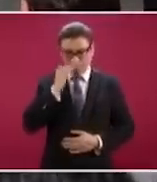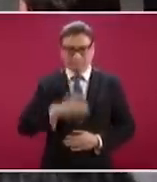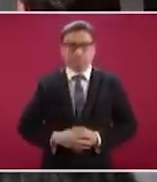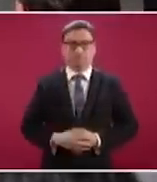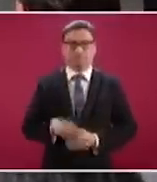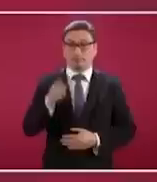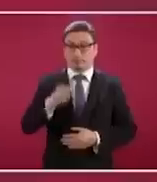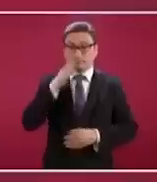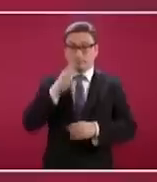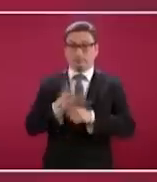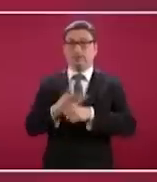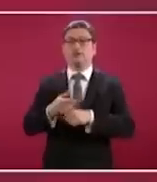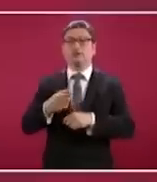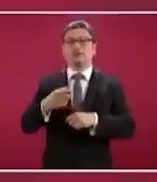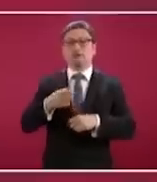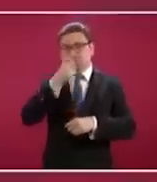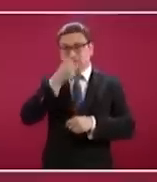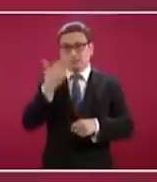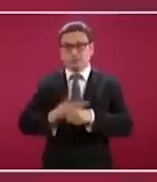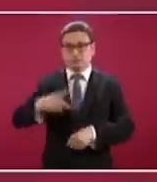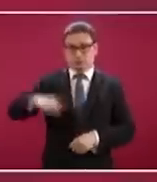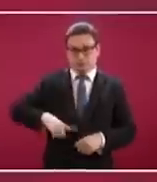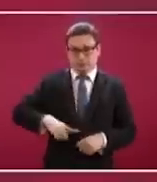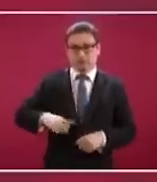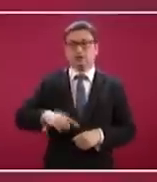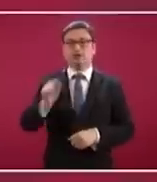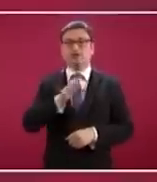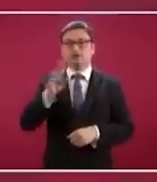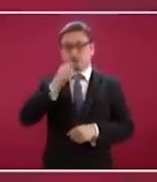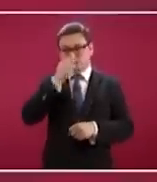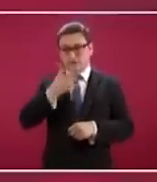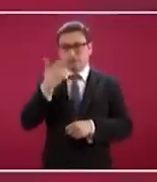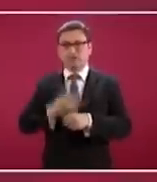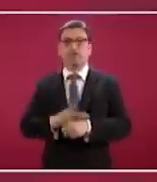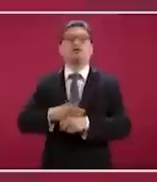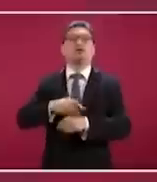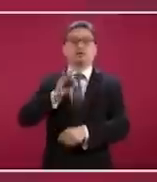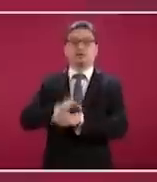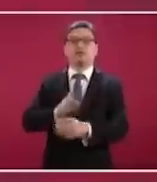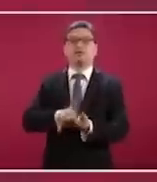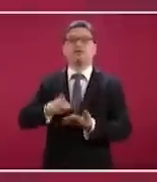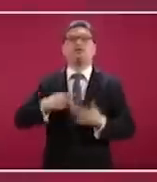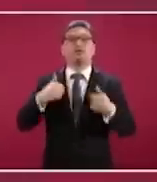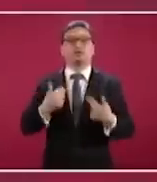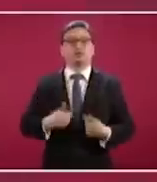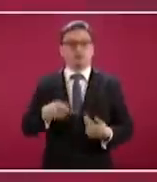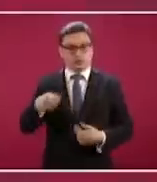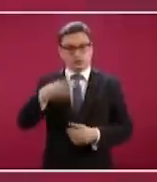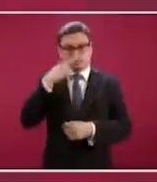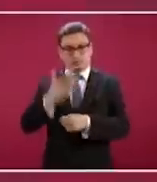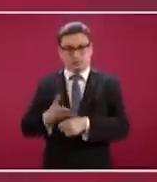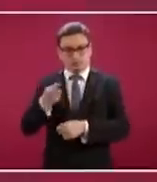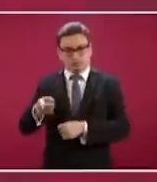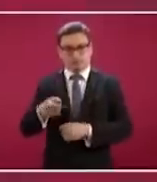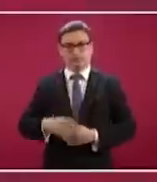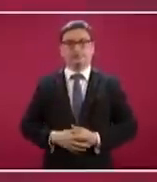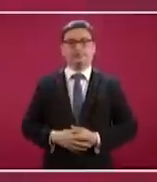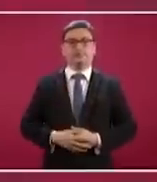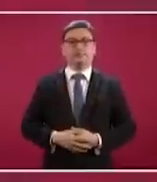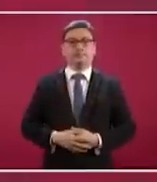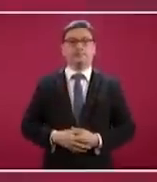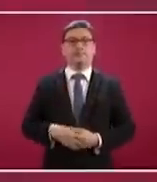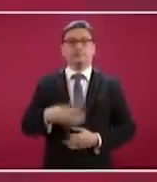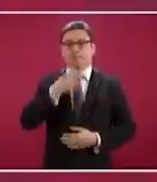Gobernación, de la Subsecretaría de la Defensa de los Derechos Humanos, y